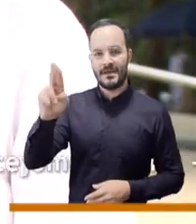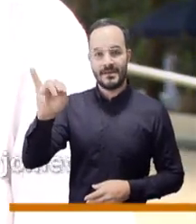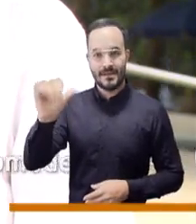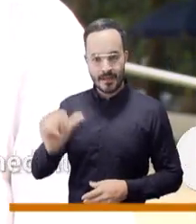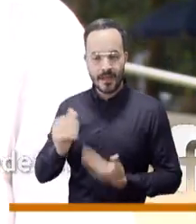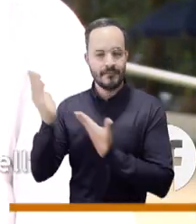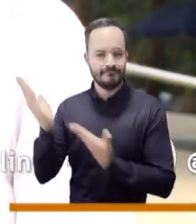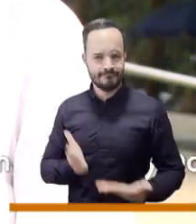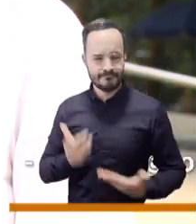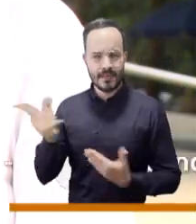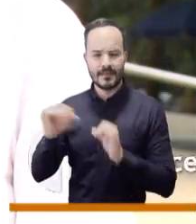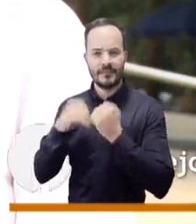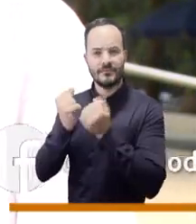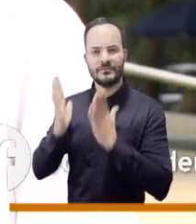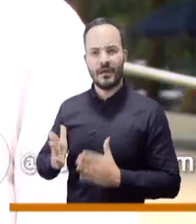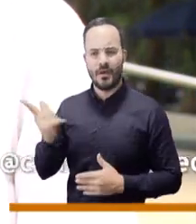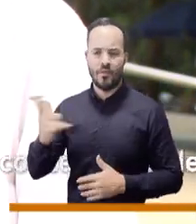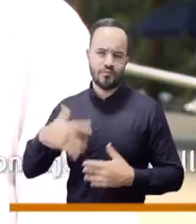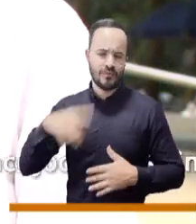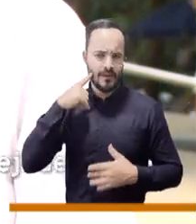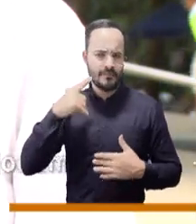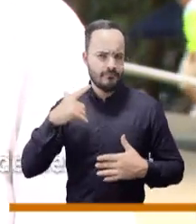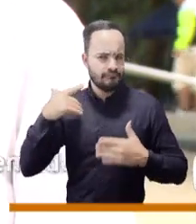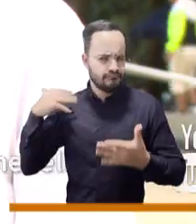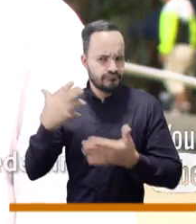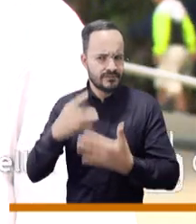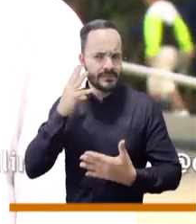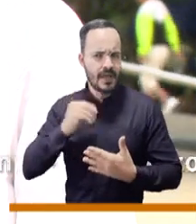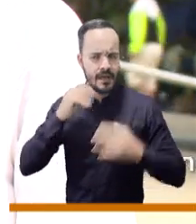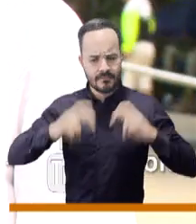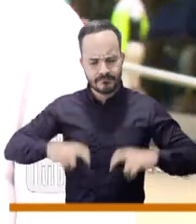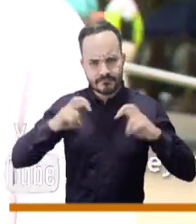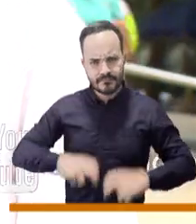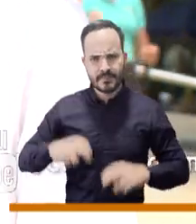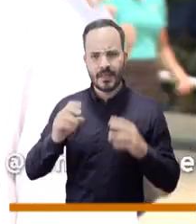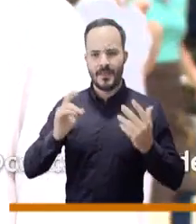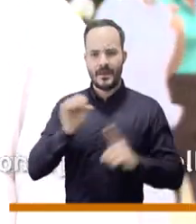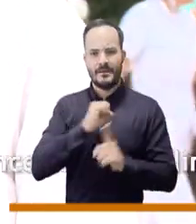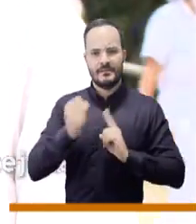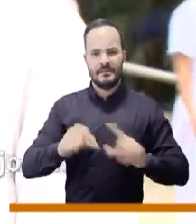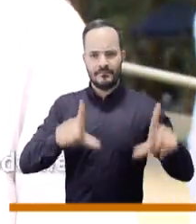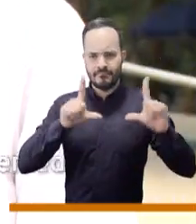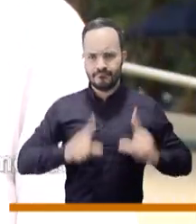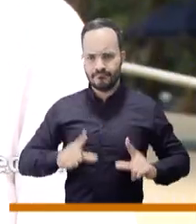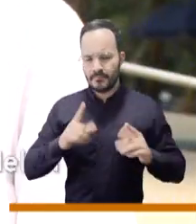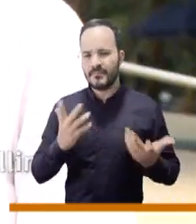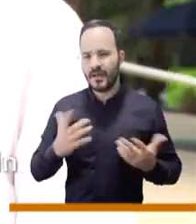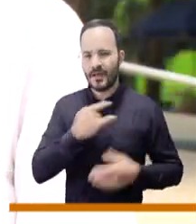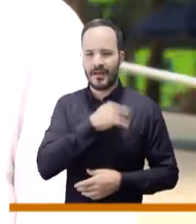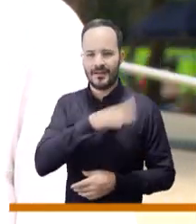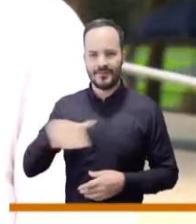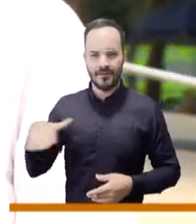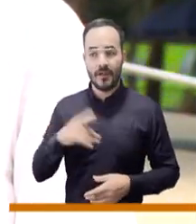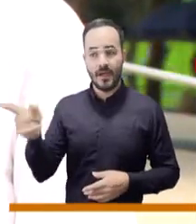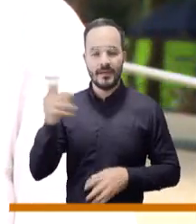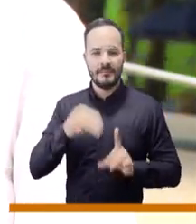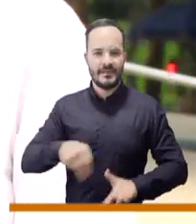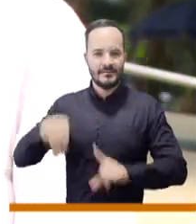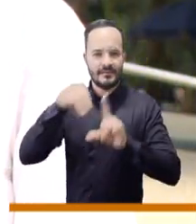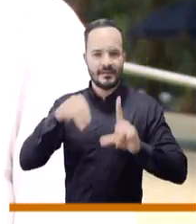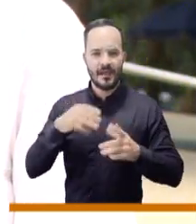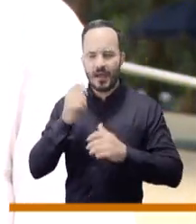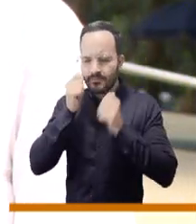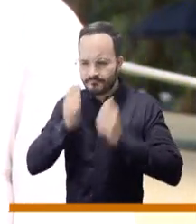Bienvenida, investigadora, socióloga de la Universidad de Antioquia, magíster en estudios humanísticos de la